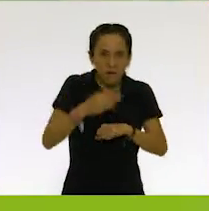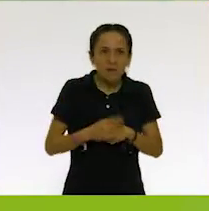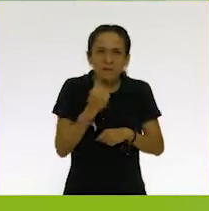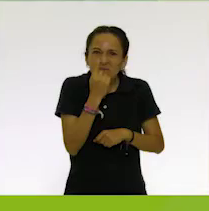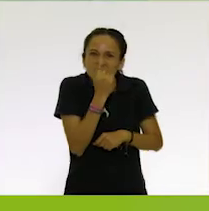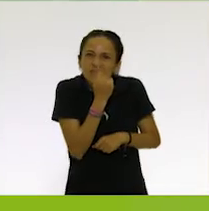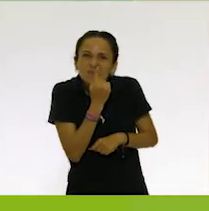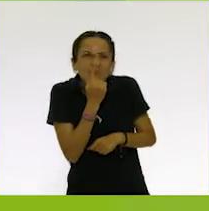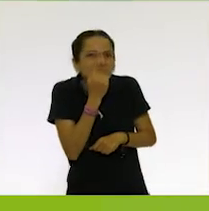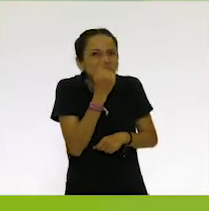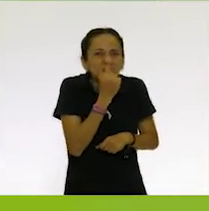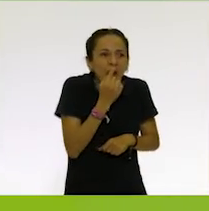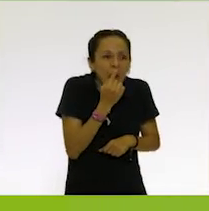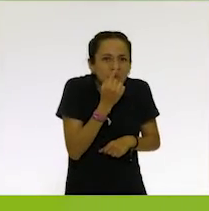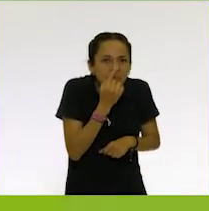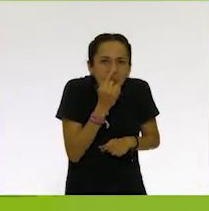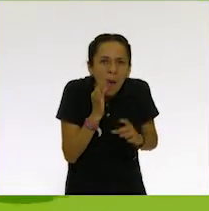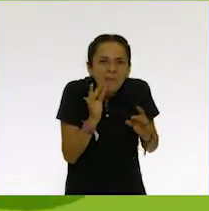un cuerpo